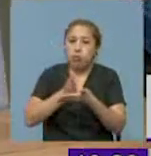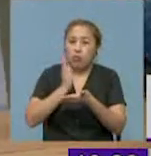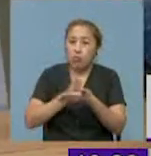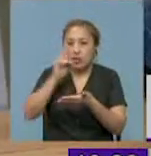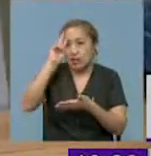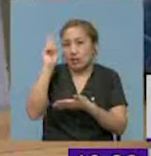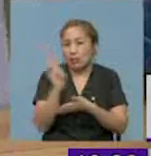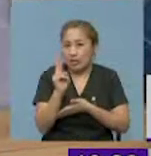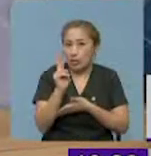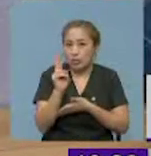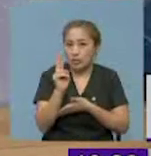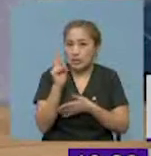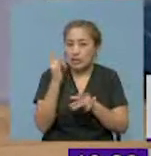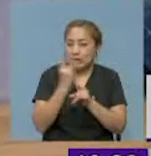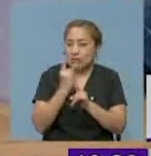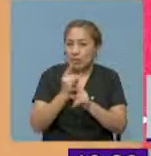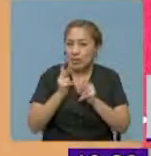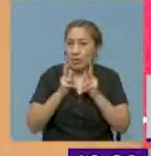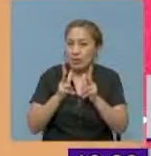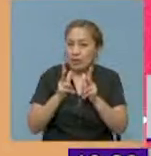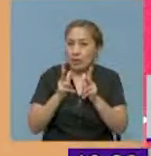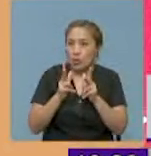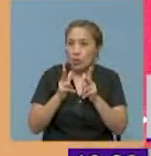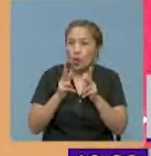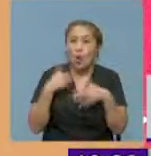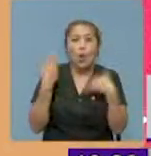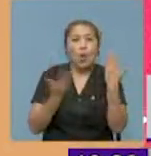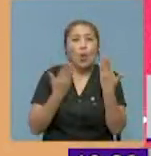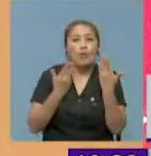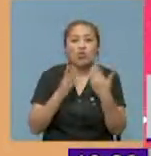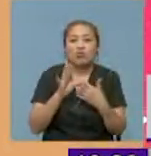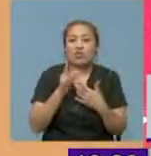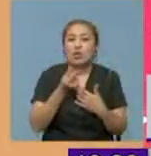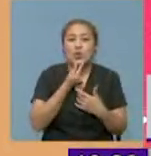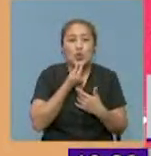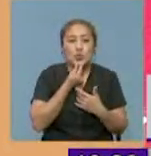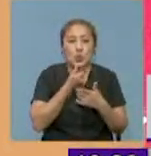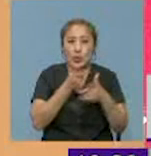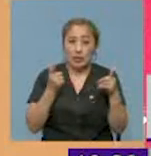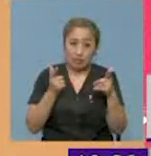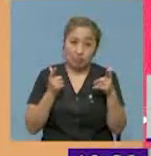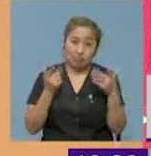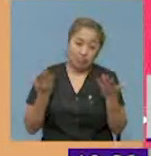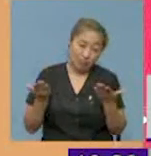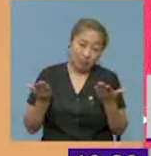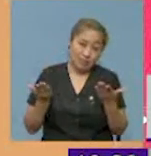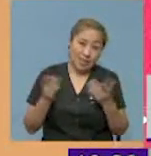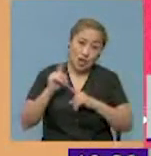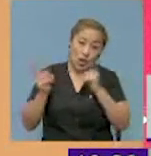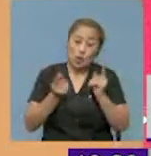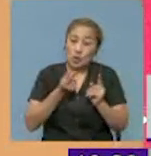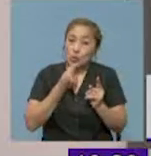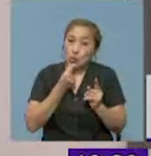de que no no yo le digo que hagan de cuenta que jugamos sin árbitro pero hay algo es lo que te sacan como este del